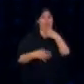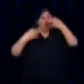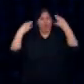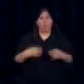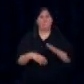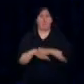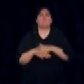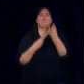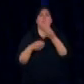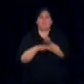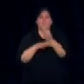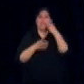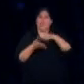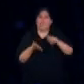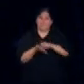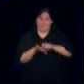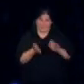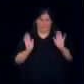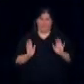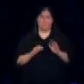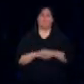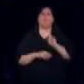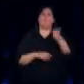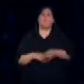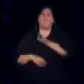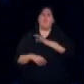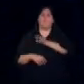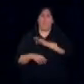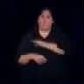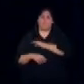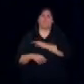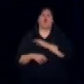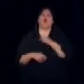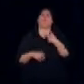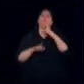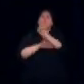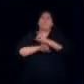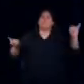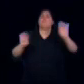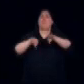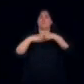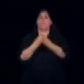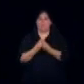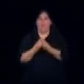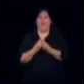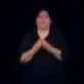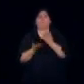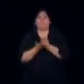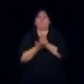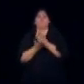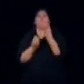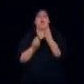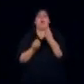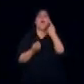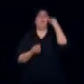el conurbano bonaerense. Y nosotros creemos que hay dos opciones que plantean romper con eso. Una viene de Buenos Aires y nos propone